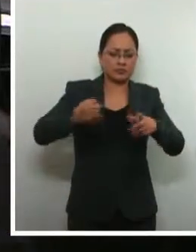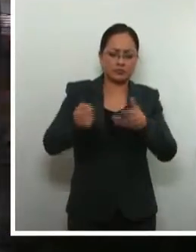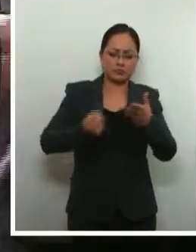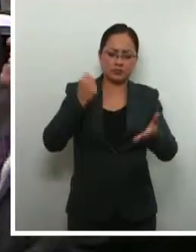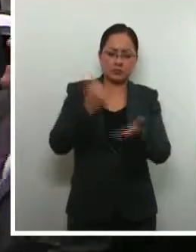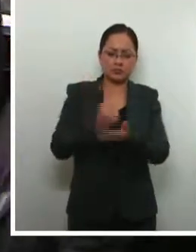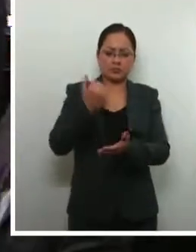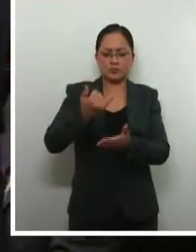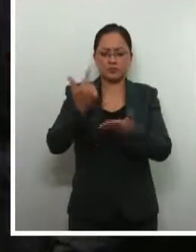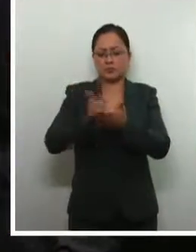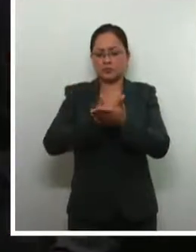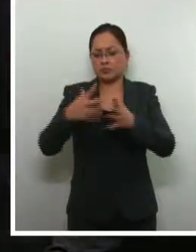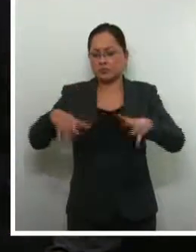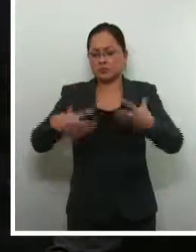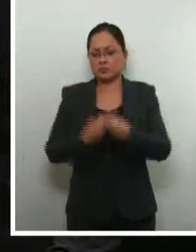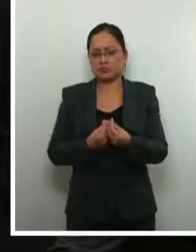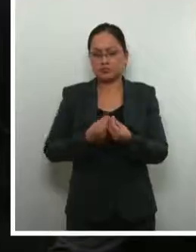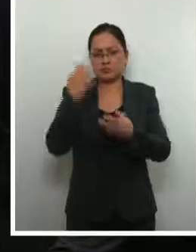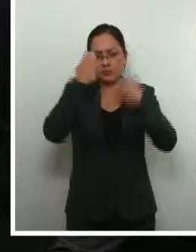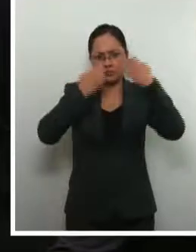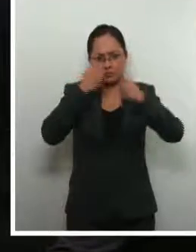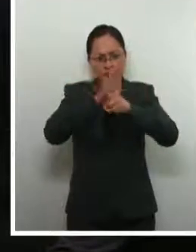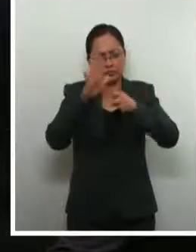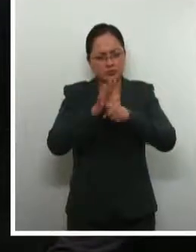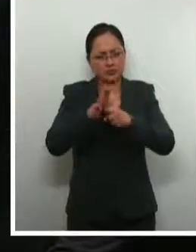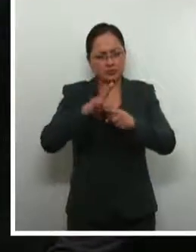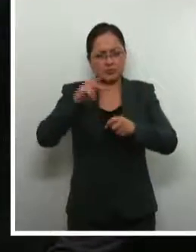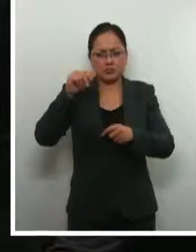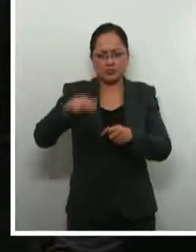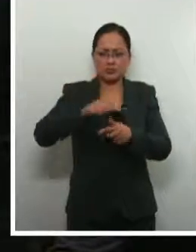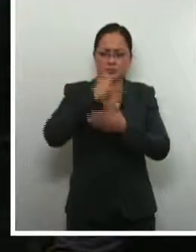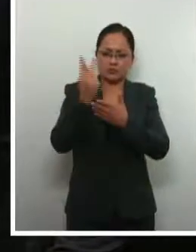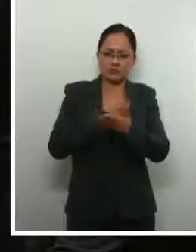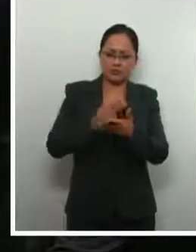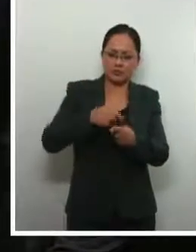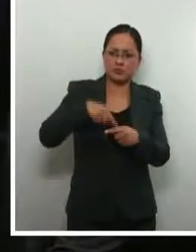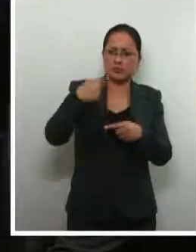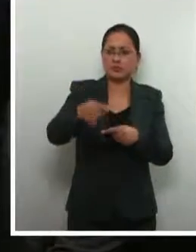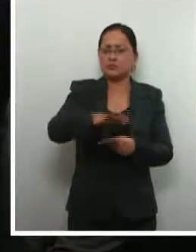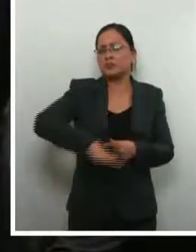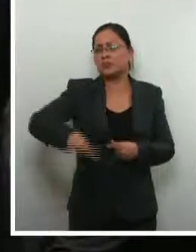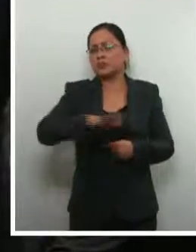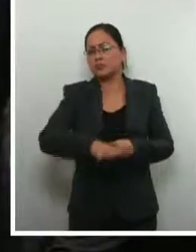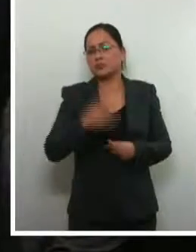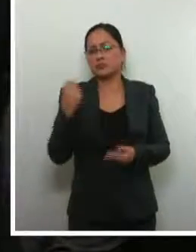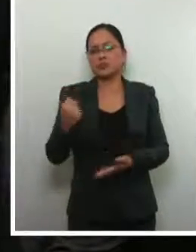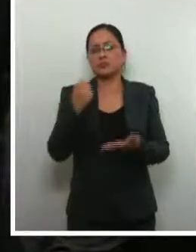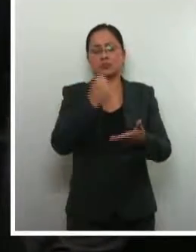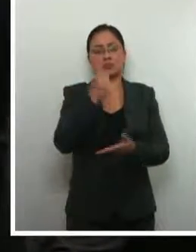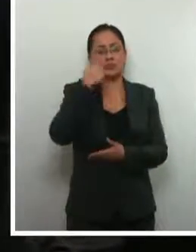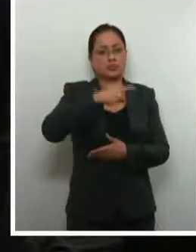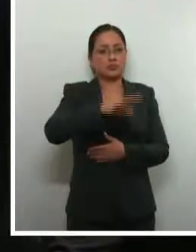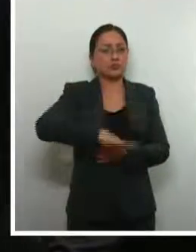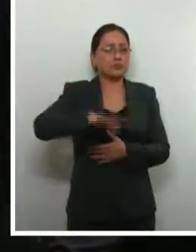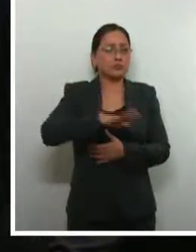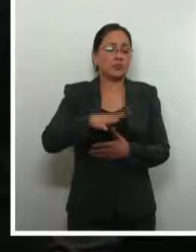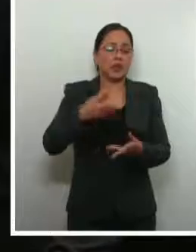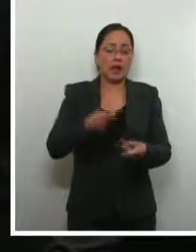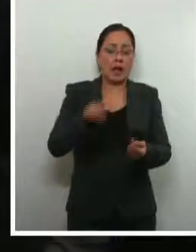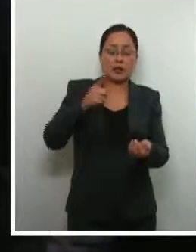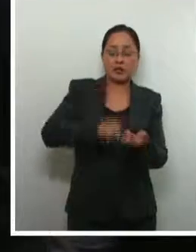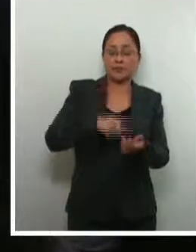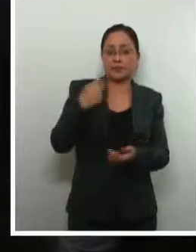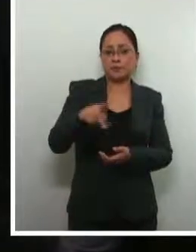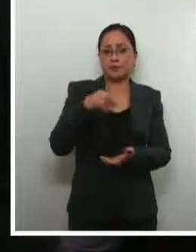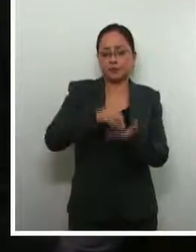gestión, evaluación y control de planes, programas, políticas y presupuestos públicos en los